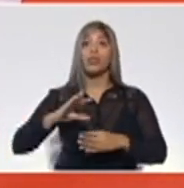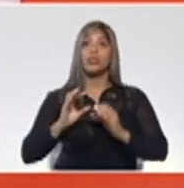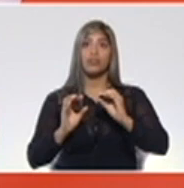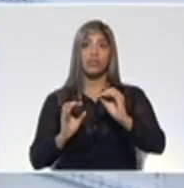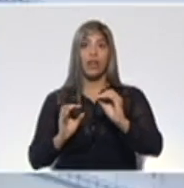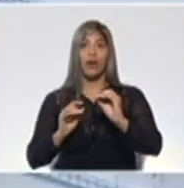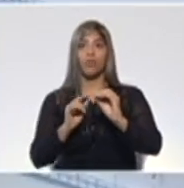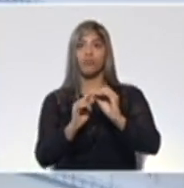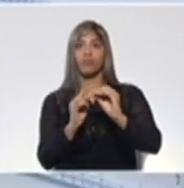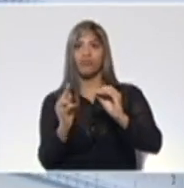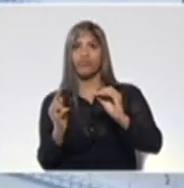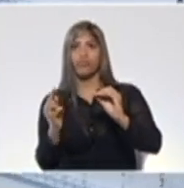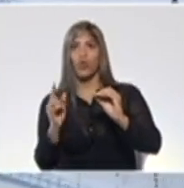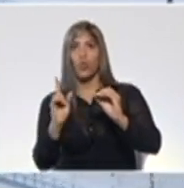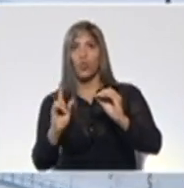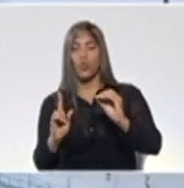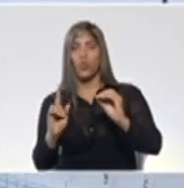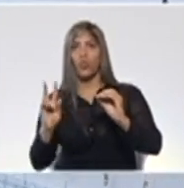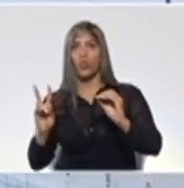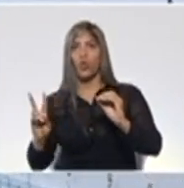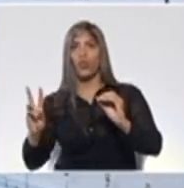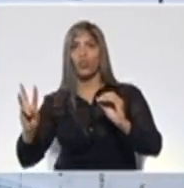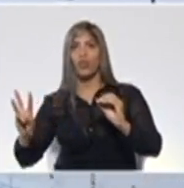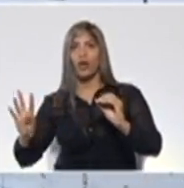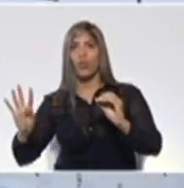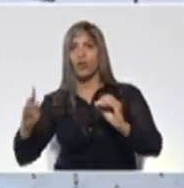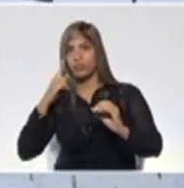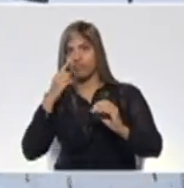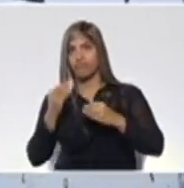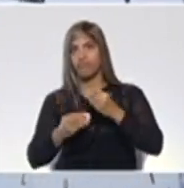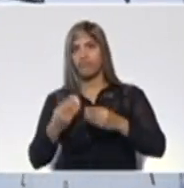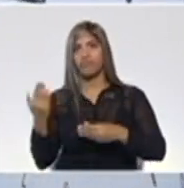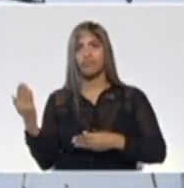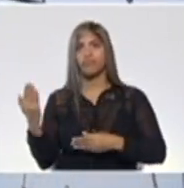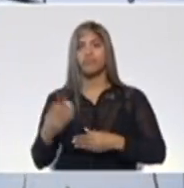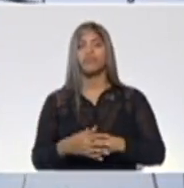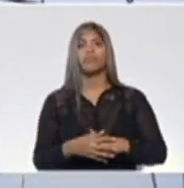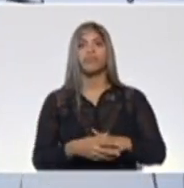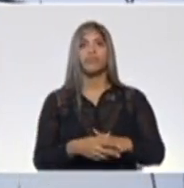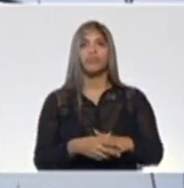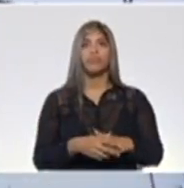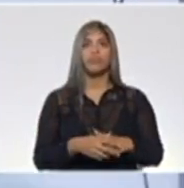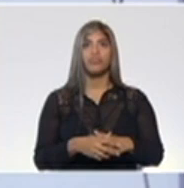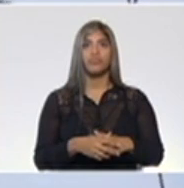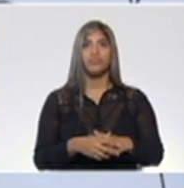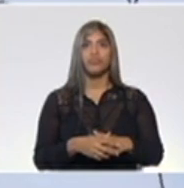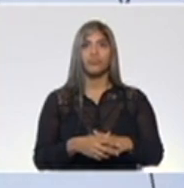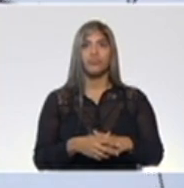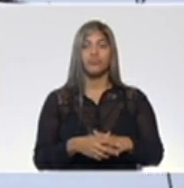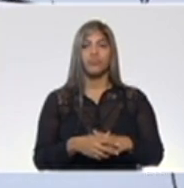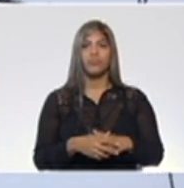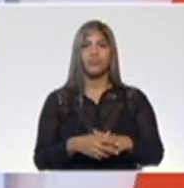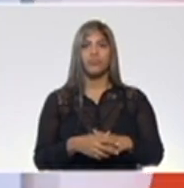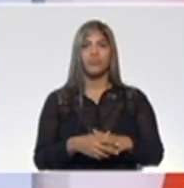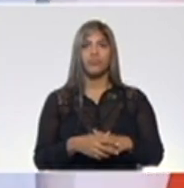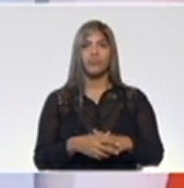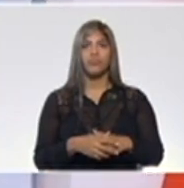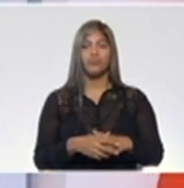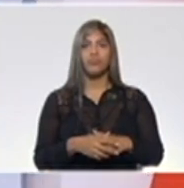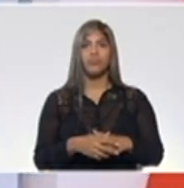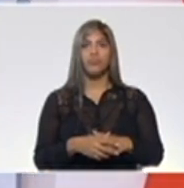quedaría 1, 2 y 3. 5 centímetros cada